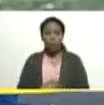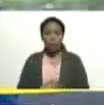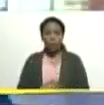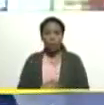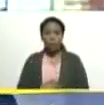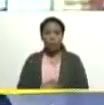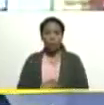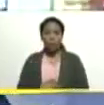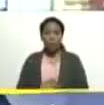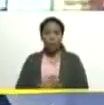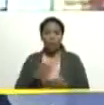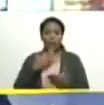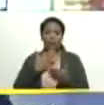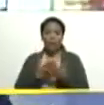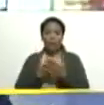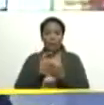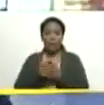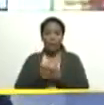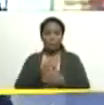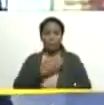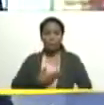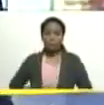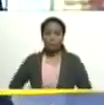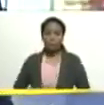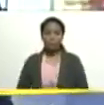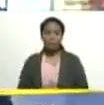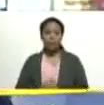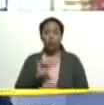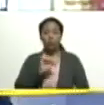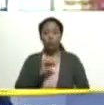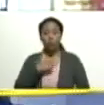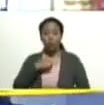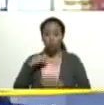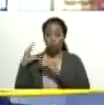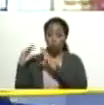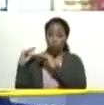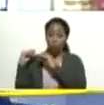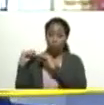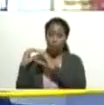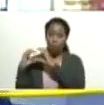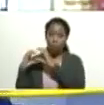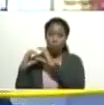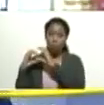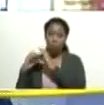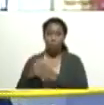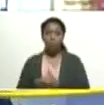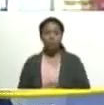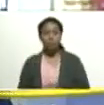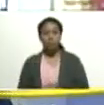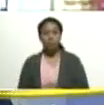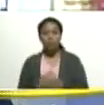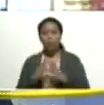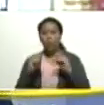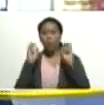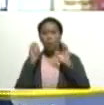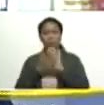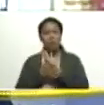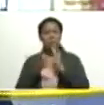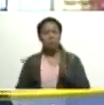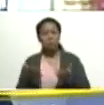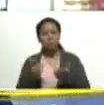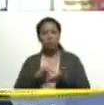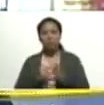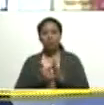gracias, camarada presidente. Sí, veníamos conversando con el compañero Castro Soteldo, todo lo que ha